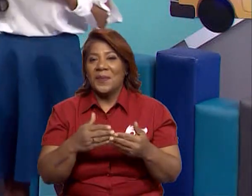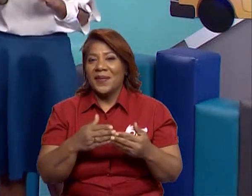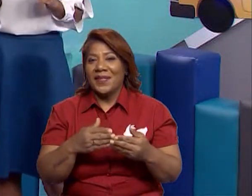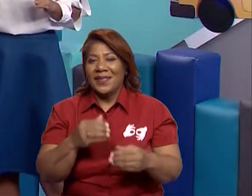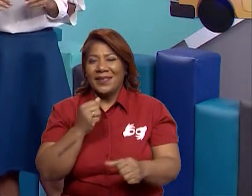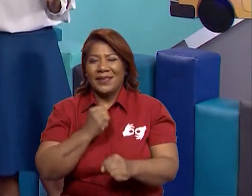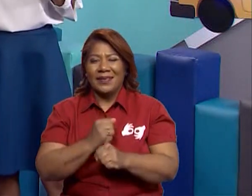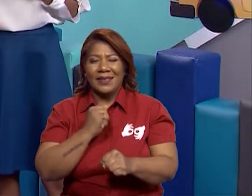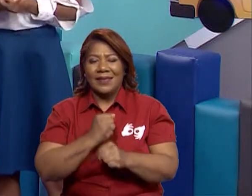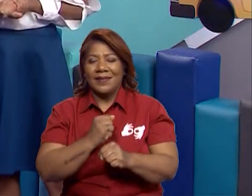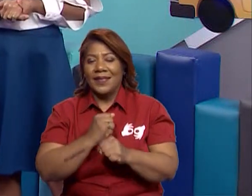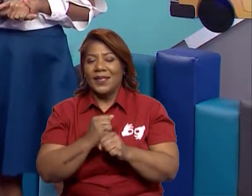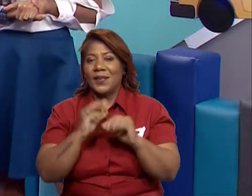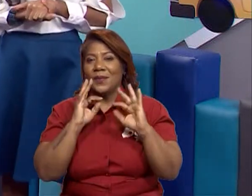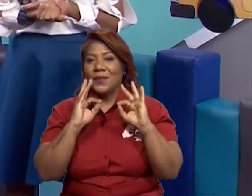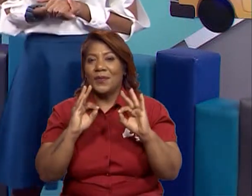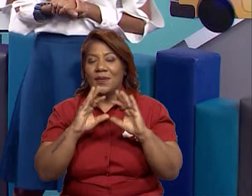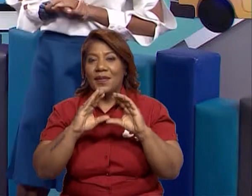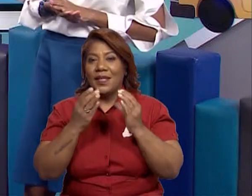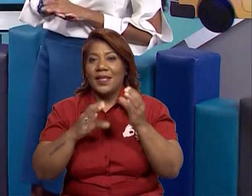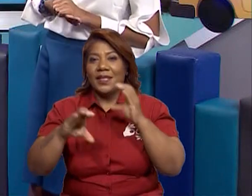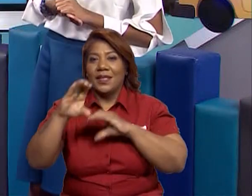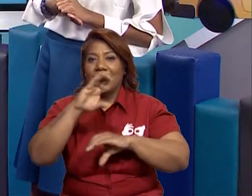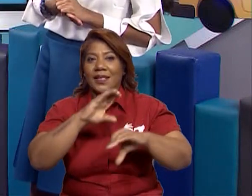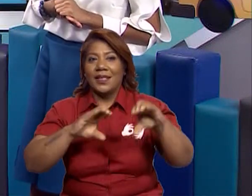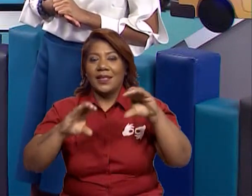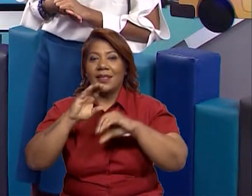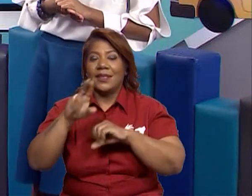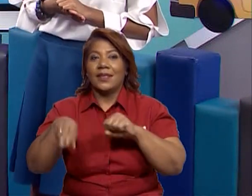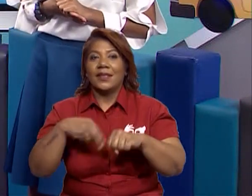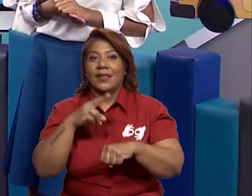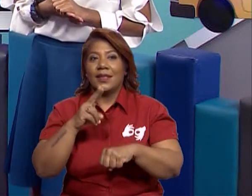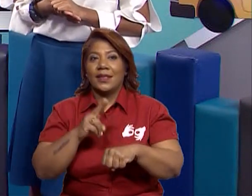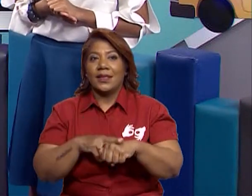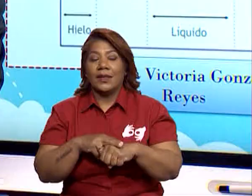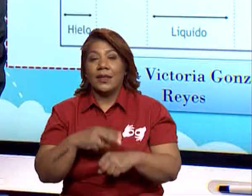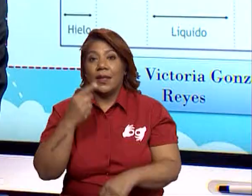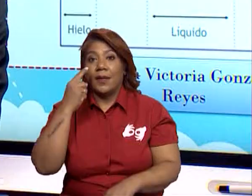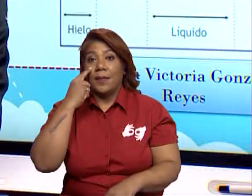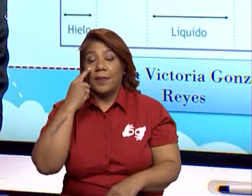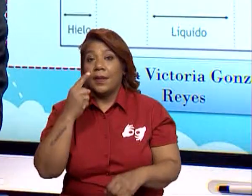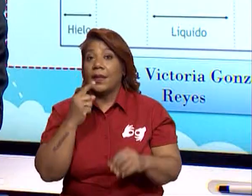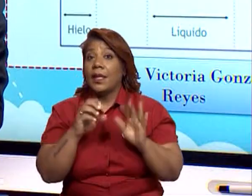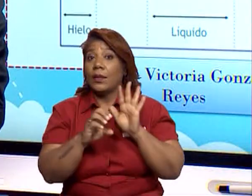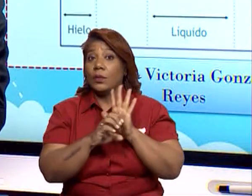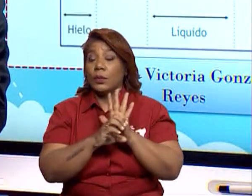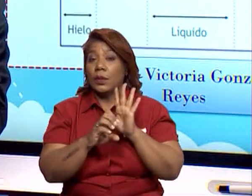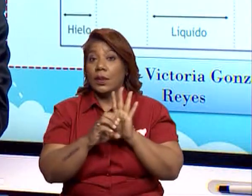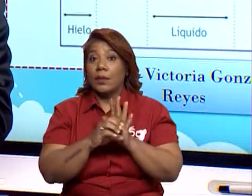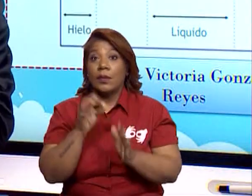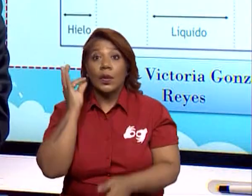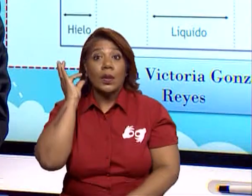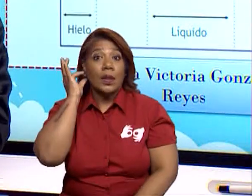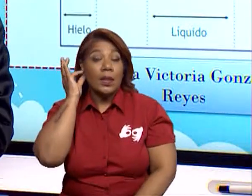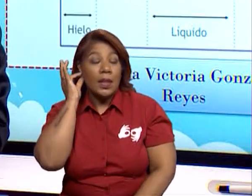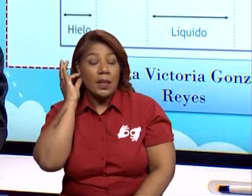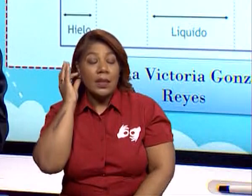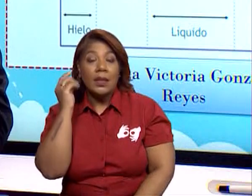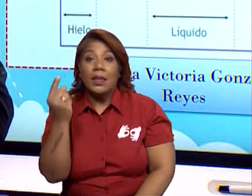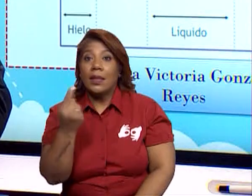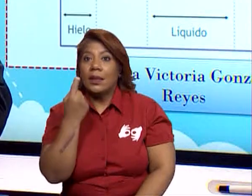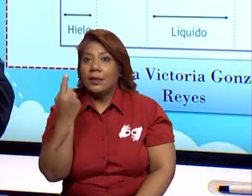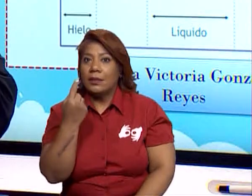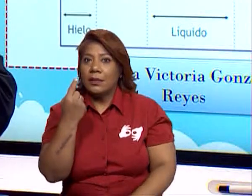de ciencias naturales. Esos muchachos, mira, un ejemplo de Militza y los otros niños que nos mandan los